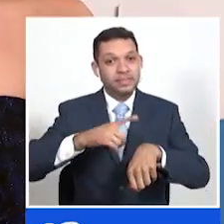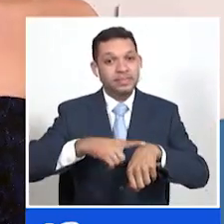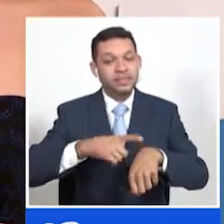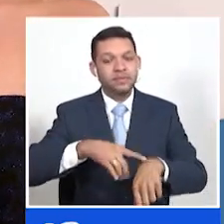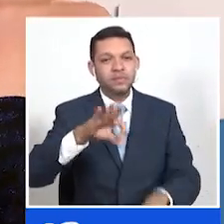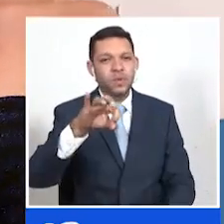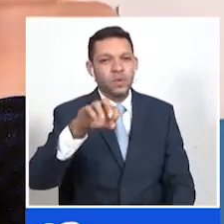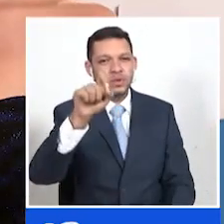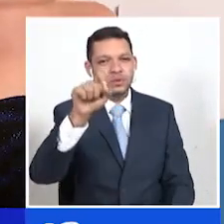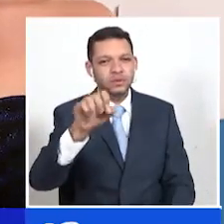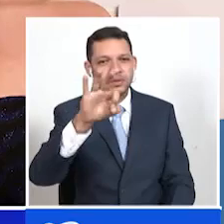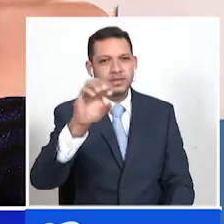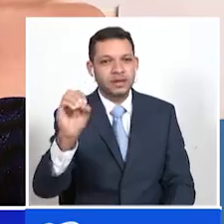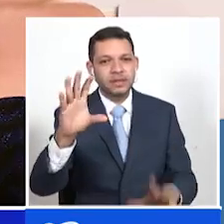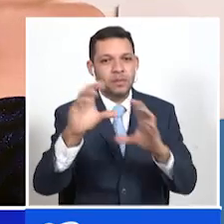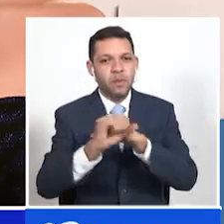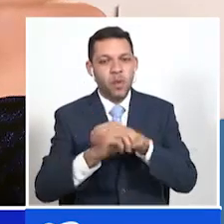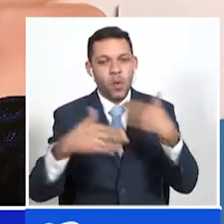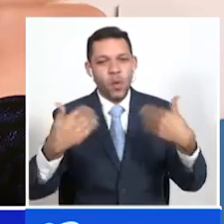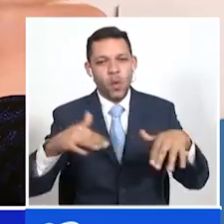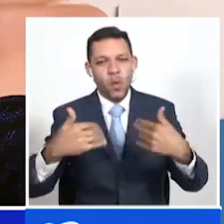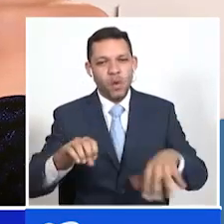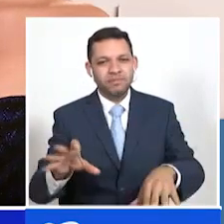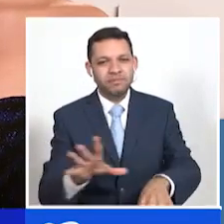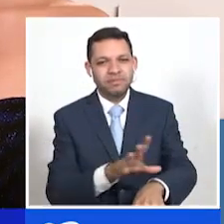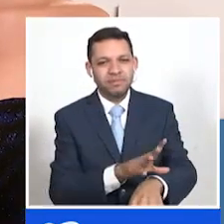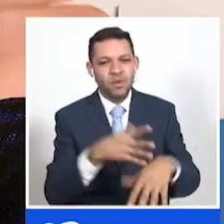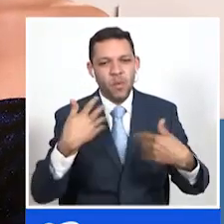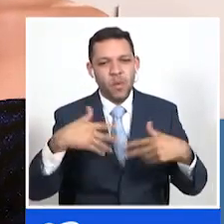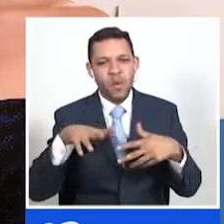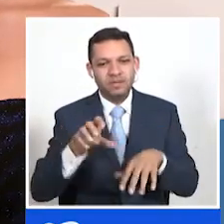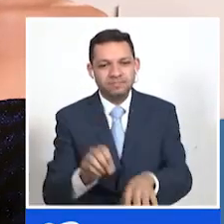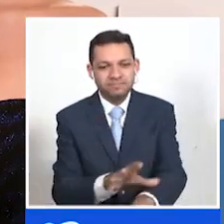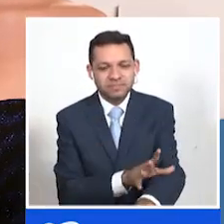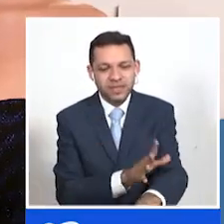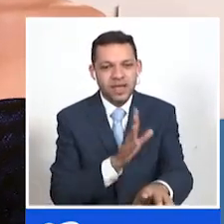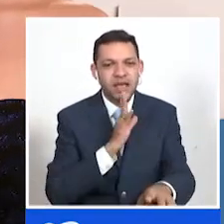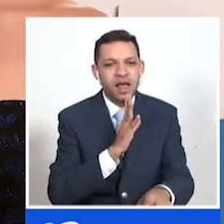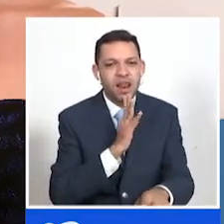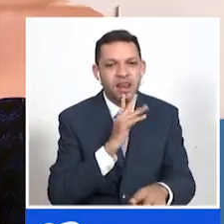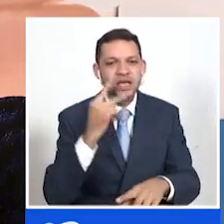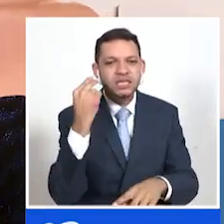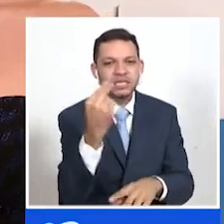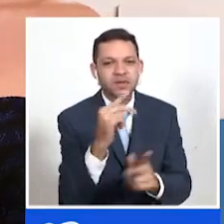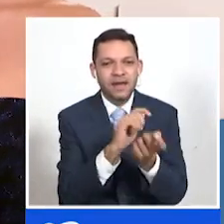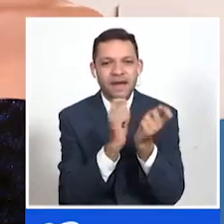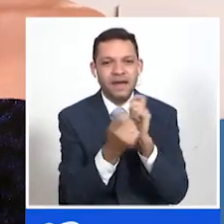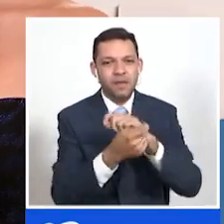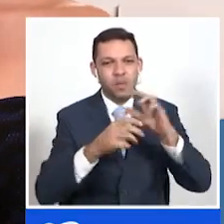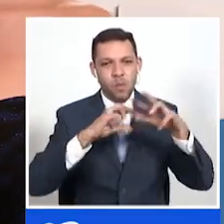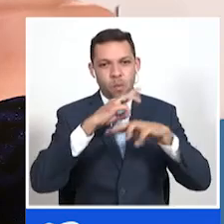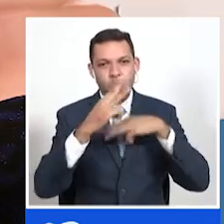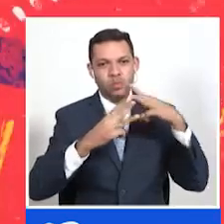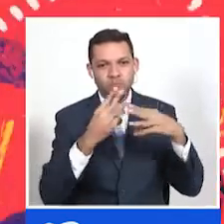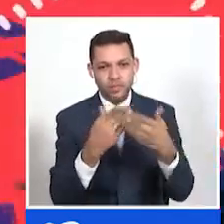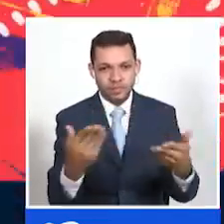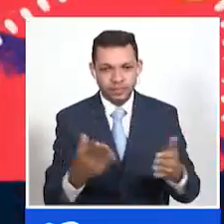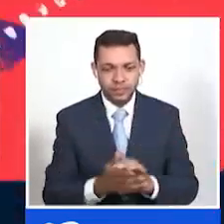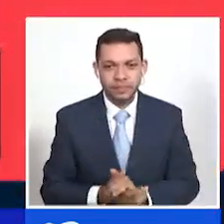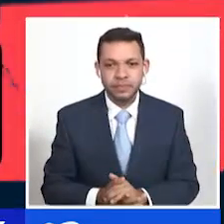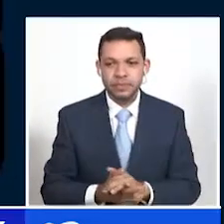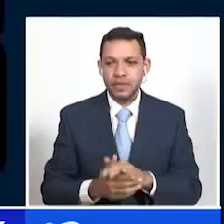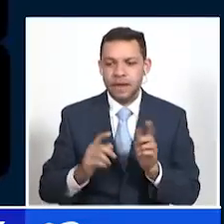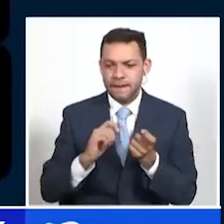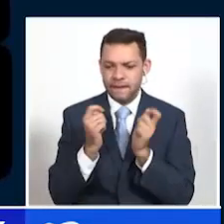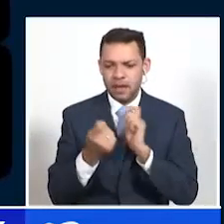de la noche es el esperado estreno de la nueva serie documental del canal Telecafé, Cambiando el Mundo. Cambiando el